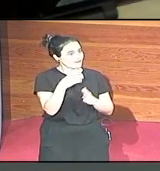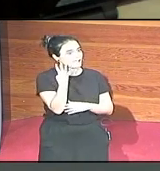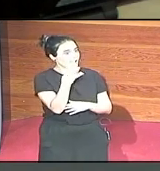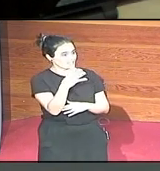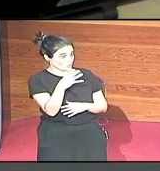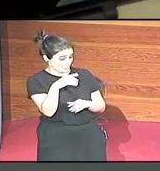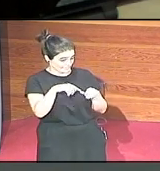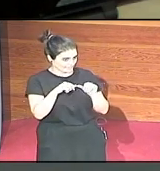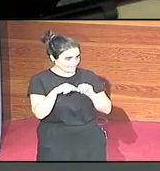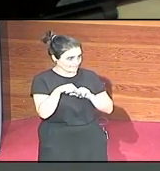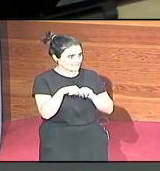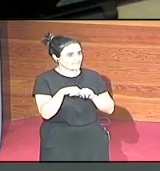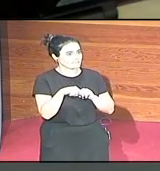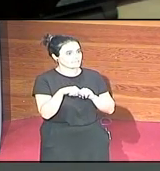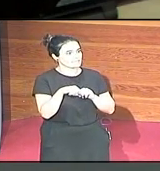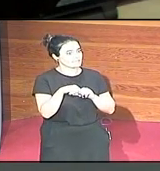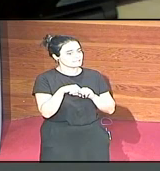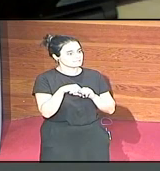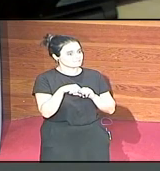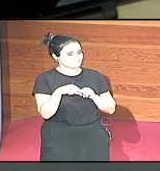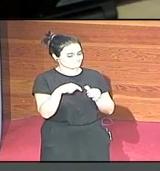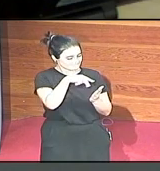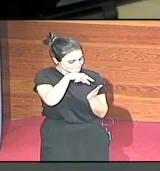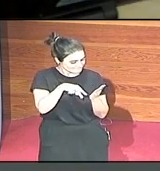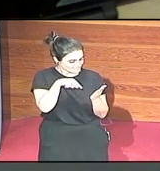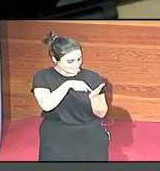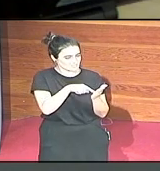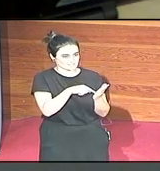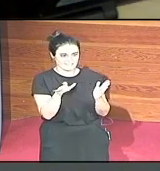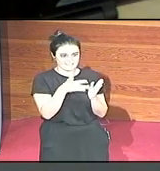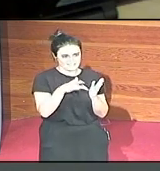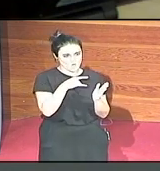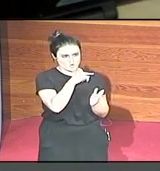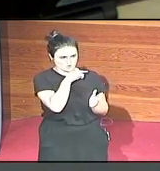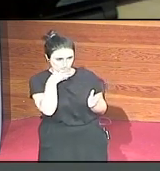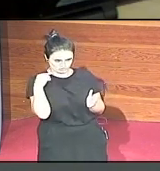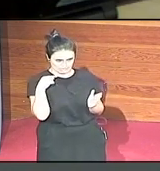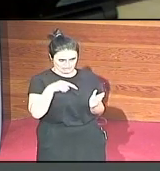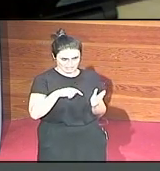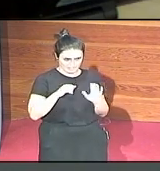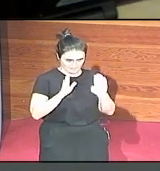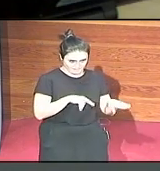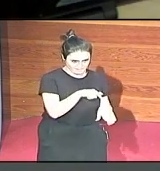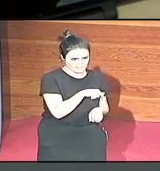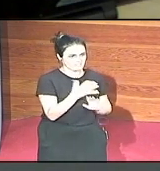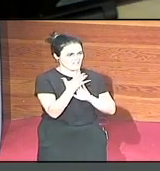Maidán, a una revista muy oficialista rusa que le preguntaba sobre